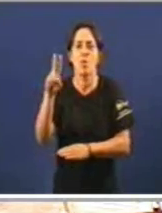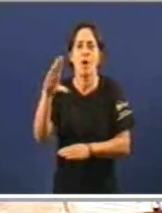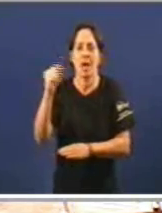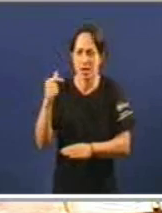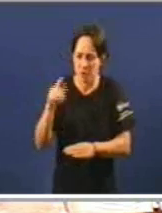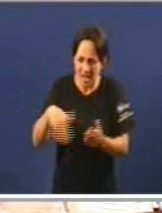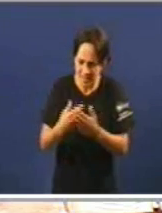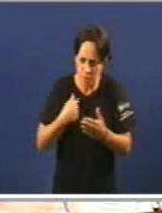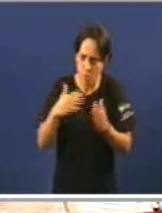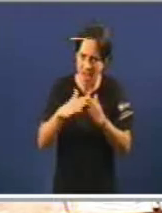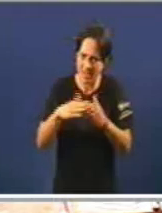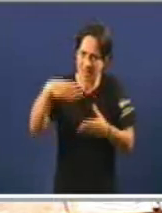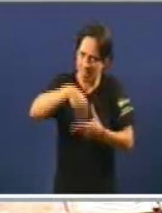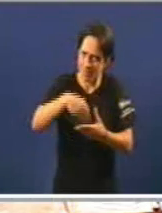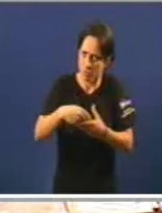das casas. Négome.